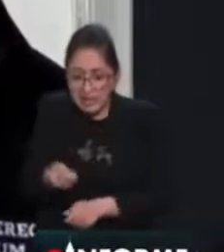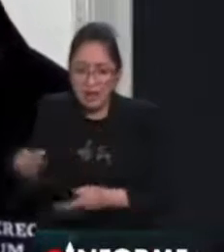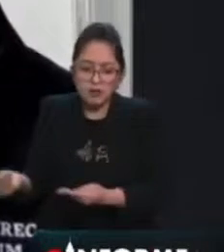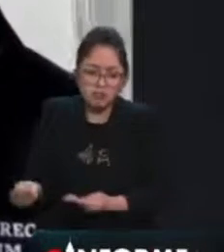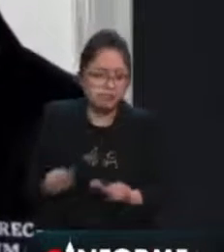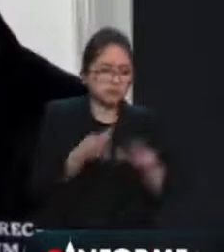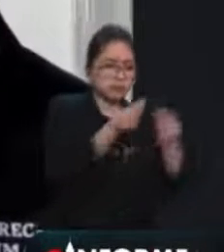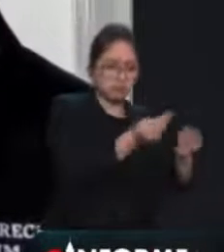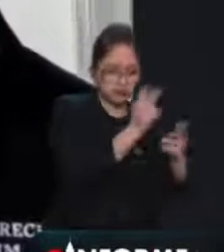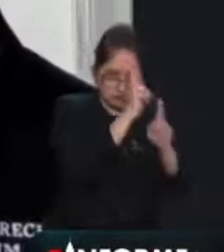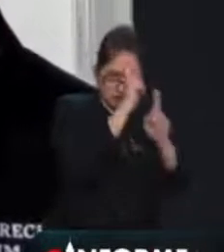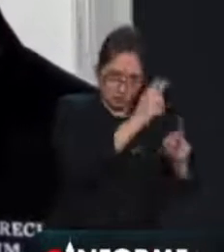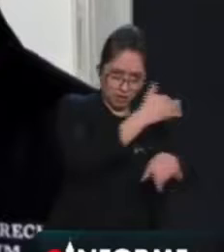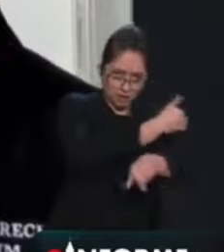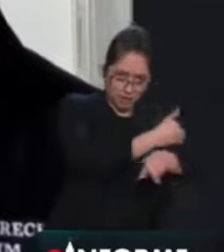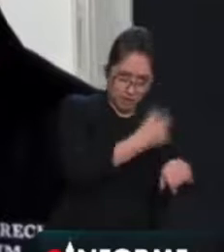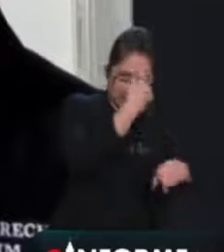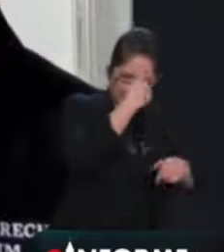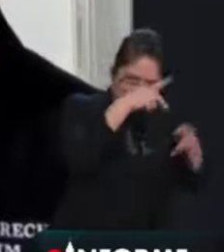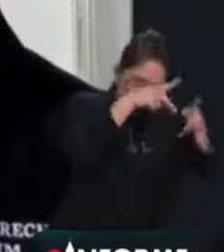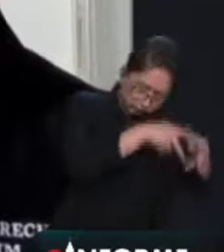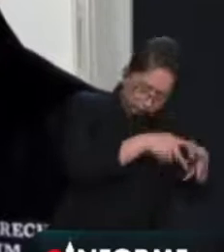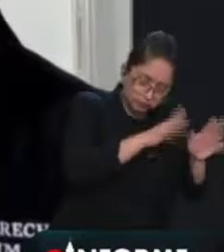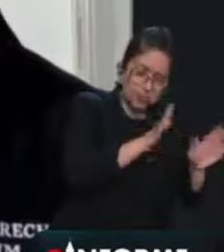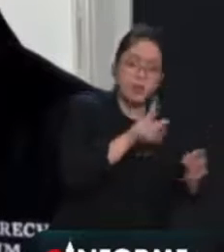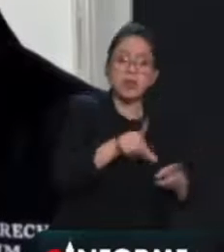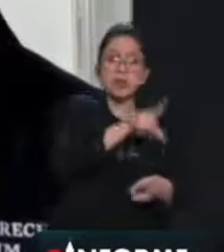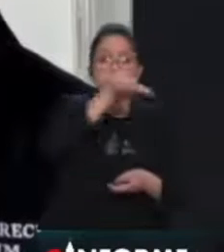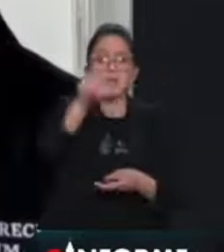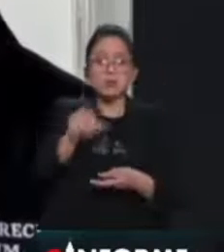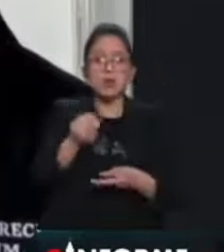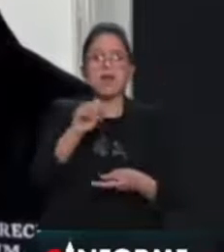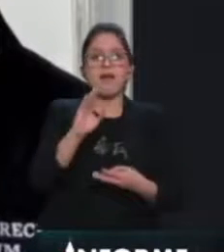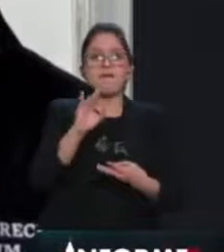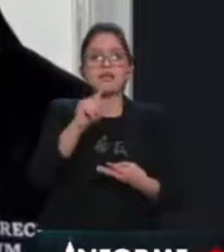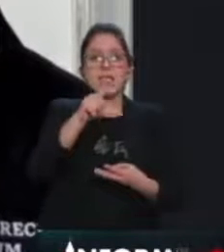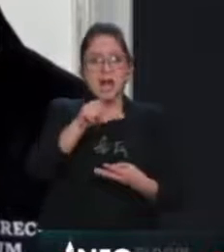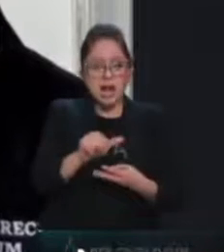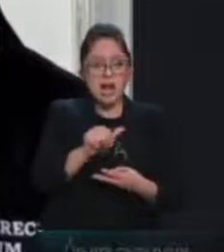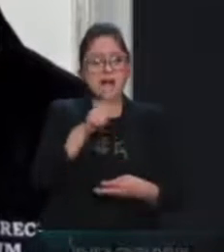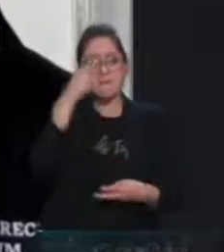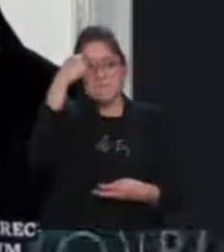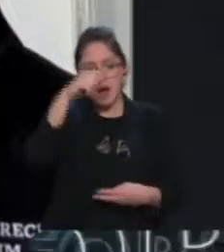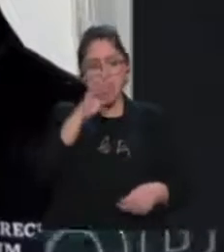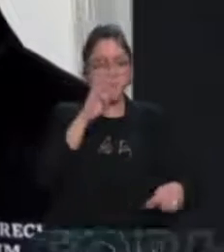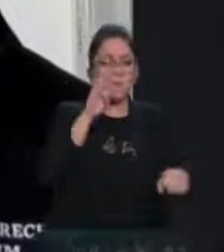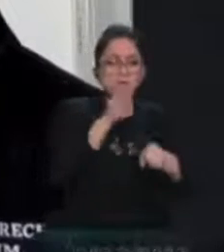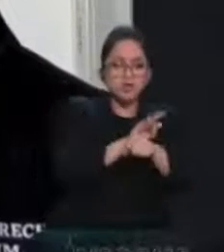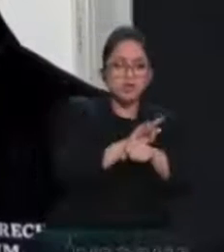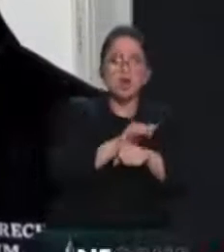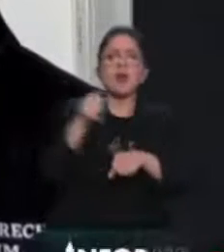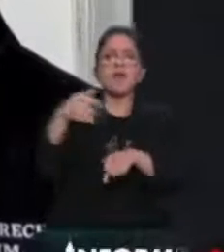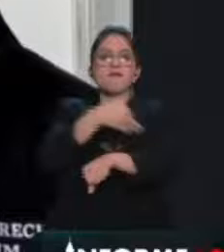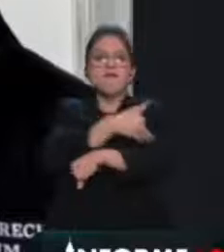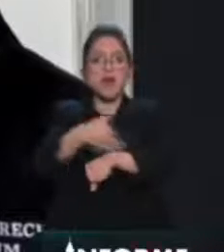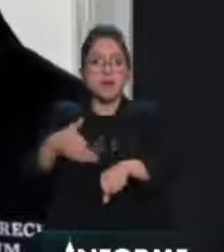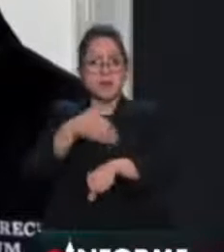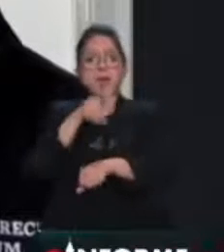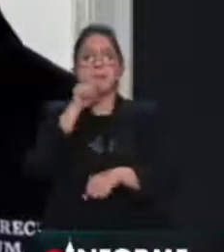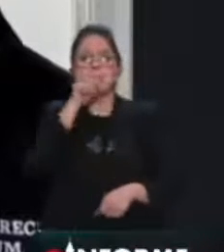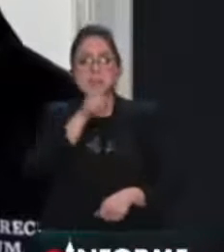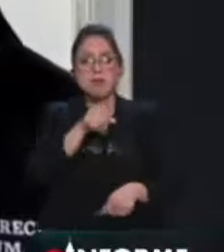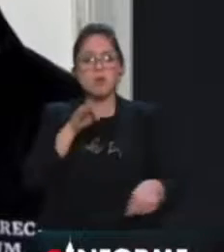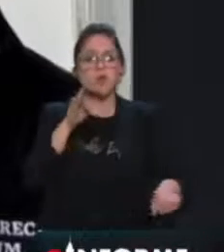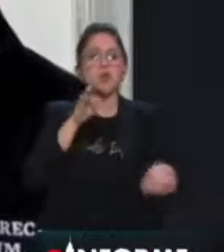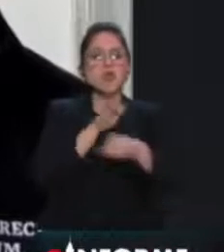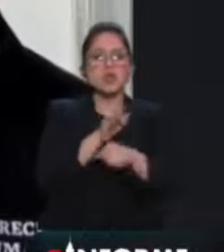con una independencia por parte de la Fiscalía y protección a los familiares de las víctimas y también a defensores de derecho. ¿Cómo